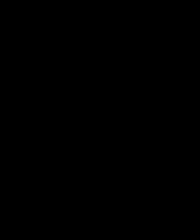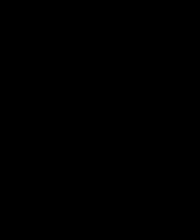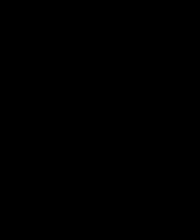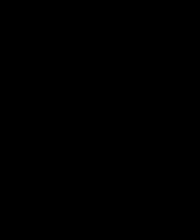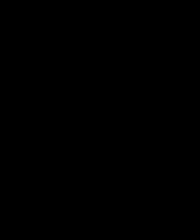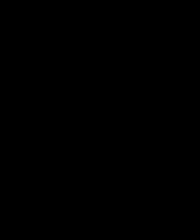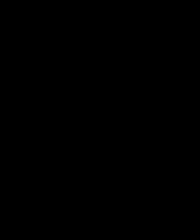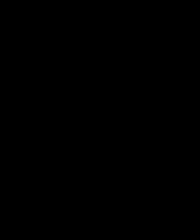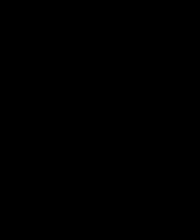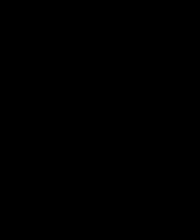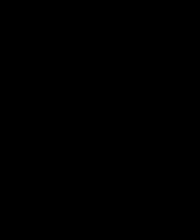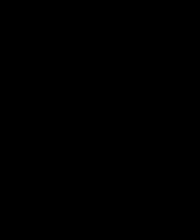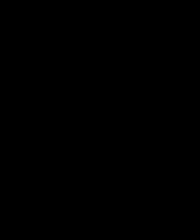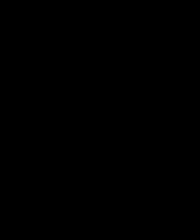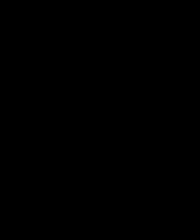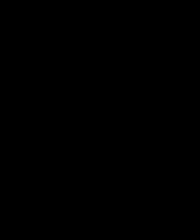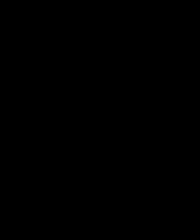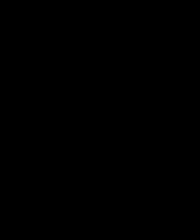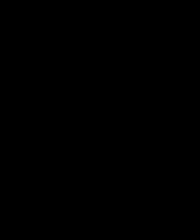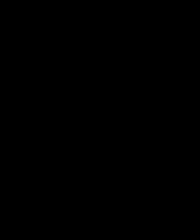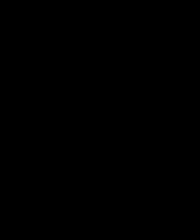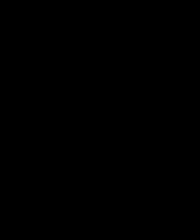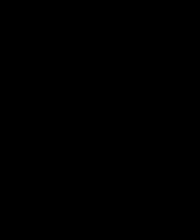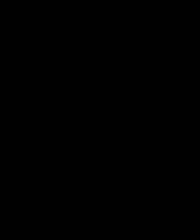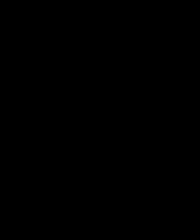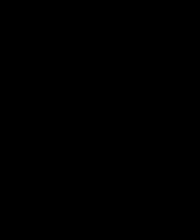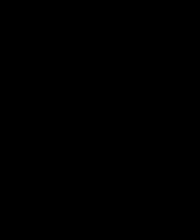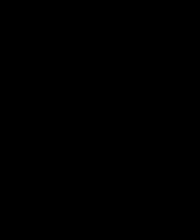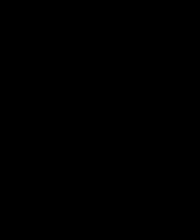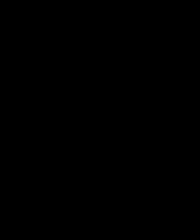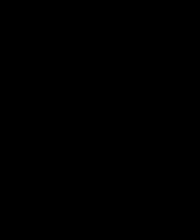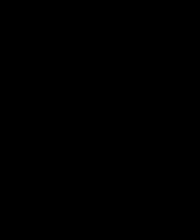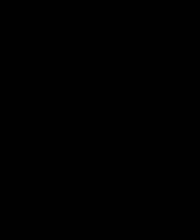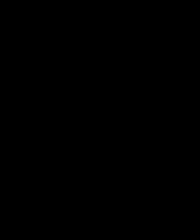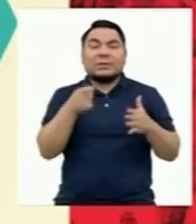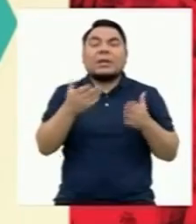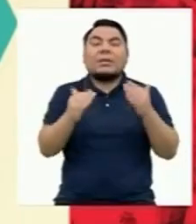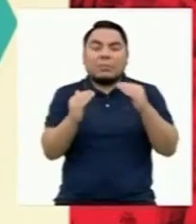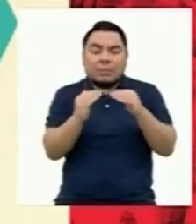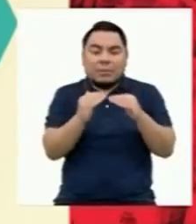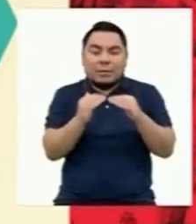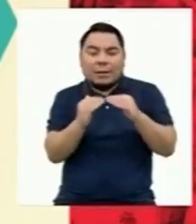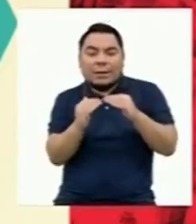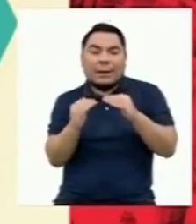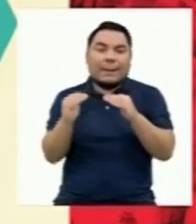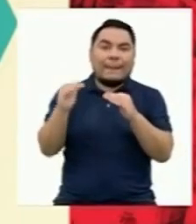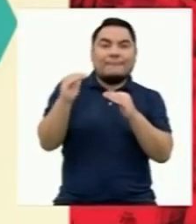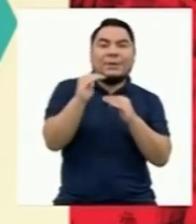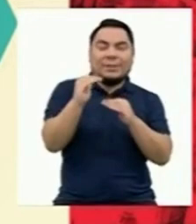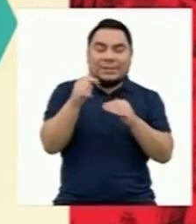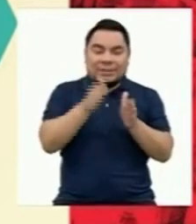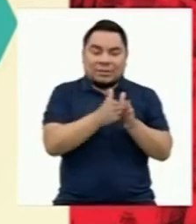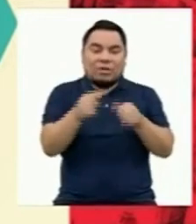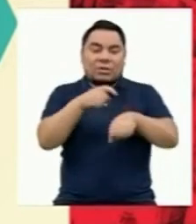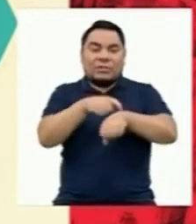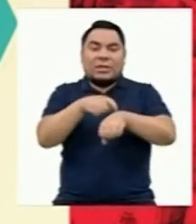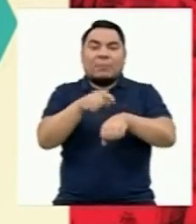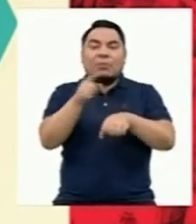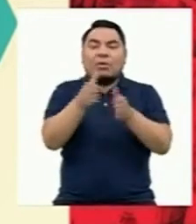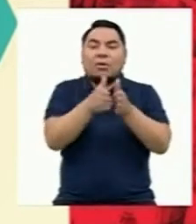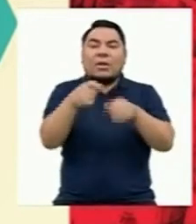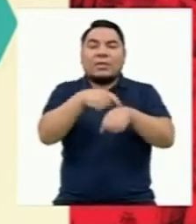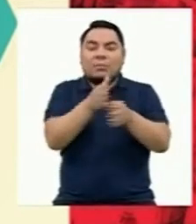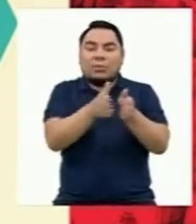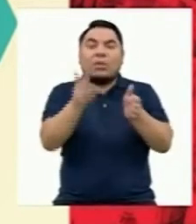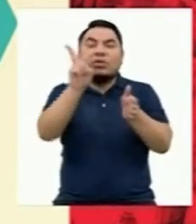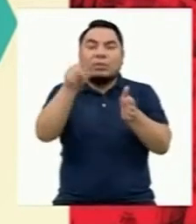y finalmente cómo pretende el gobierno desplegarlos. Bien, empecemos. El día de ayer el presidente brindó una